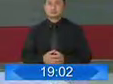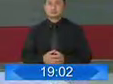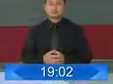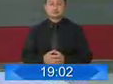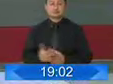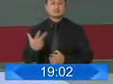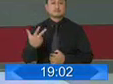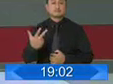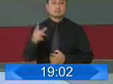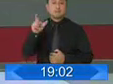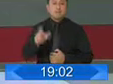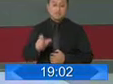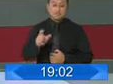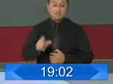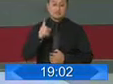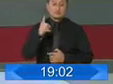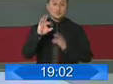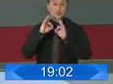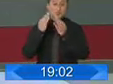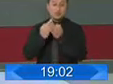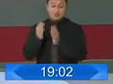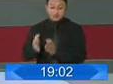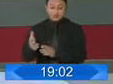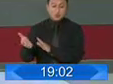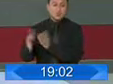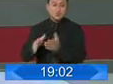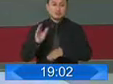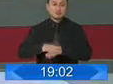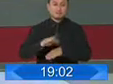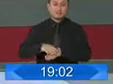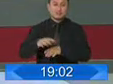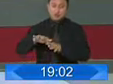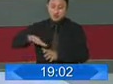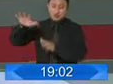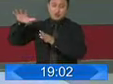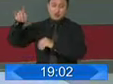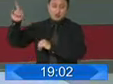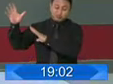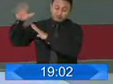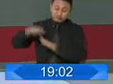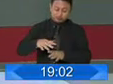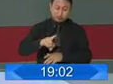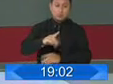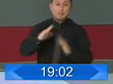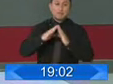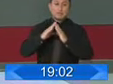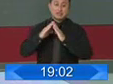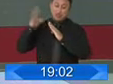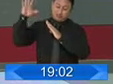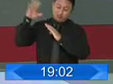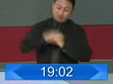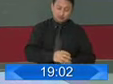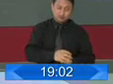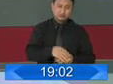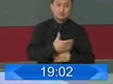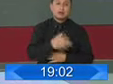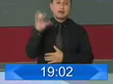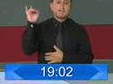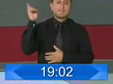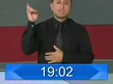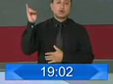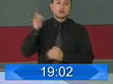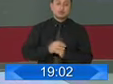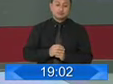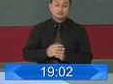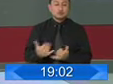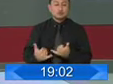Tres personas, miembros de una misma familia, fallecieron cuando un deslave arrasó con su vivienda en el cantón San Miguel de la provincia de Bolívar. De momento, un